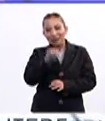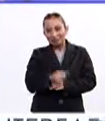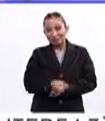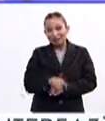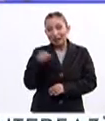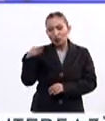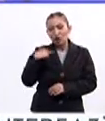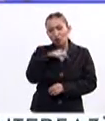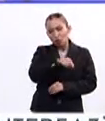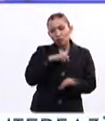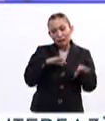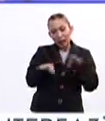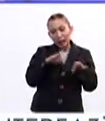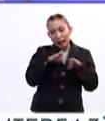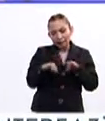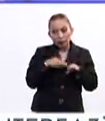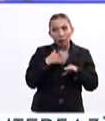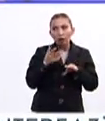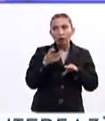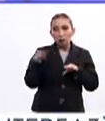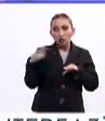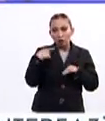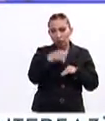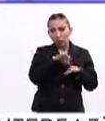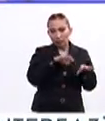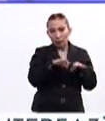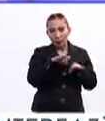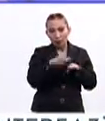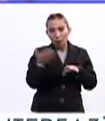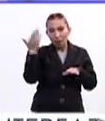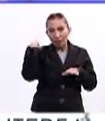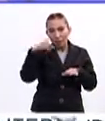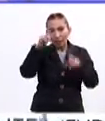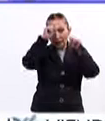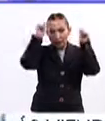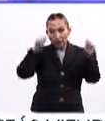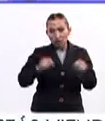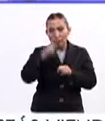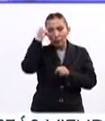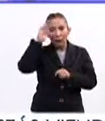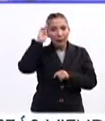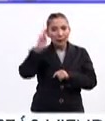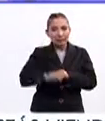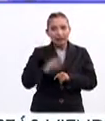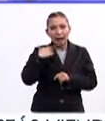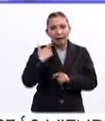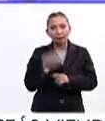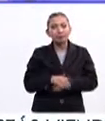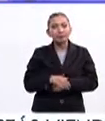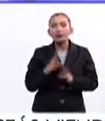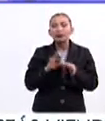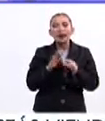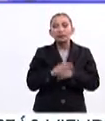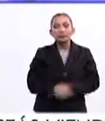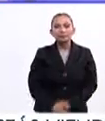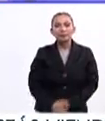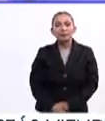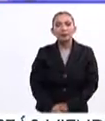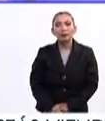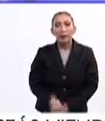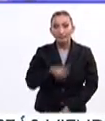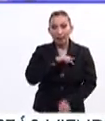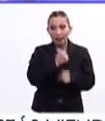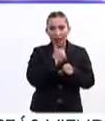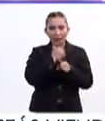bueno, has estado trabajando, de hecho creo que fue tu trabajo de titulación para una maestría en la Casa Lam. Platícanos un poco. Bueno,